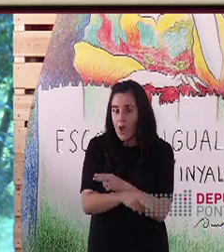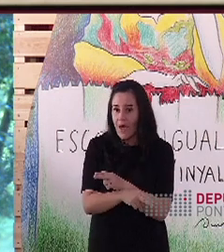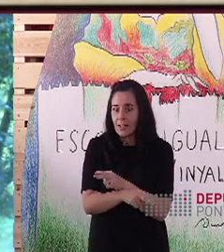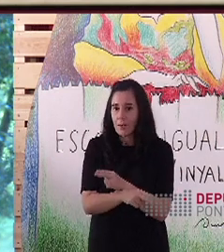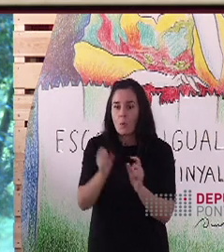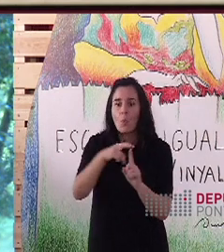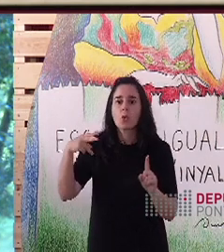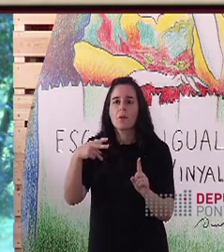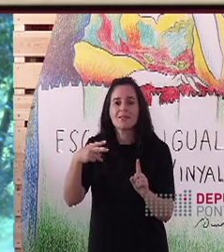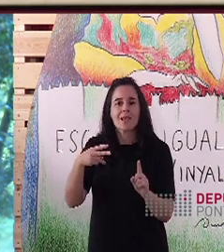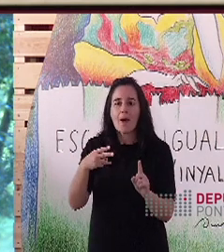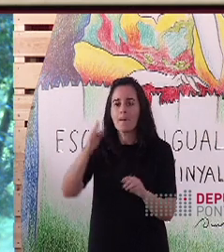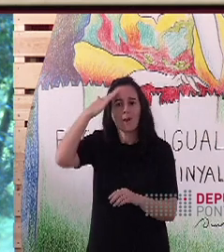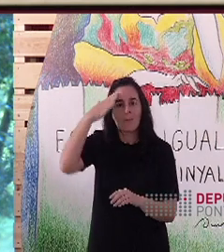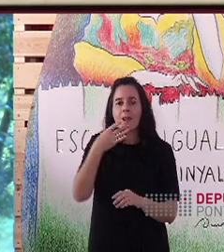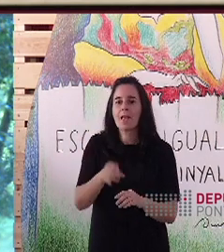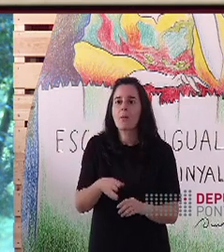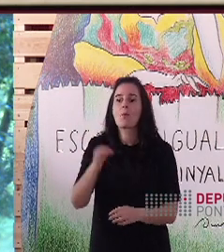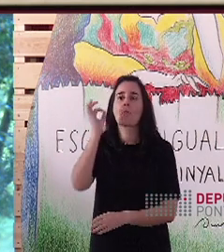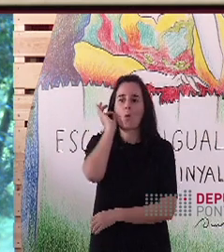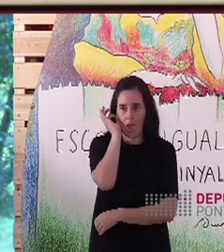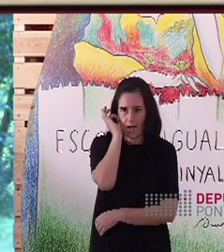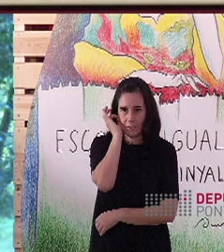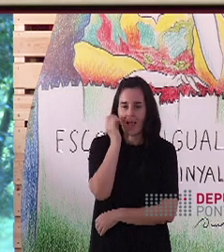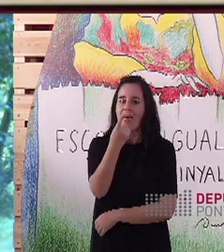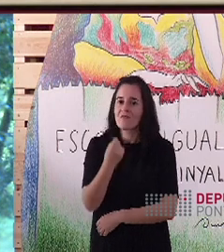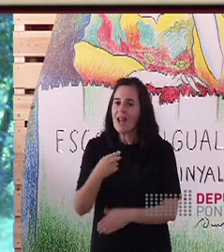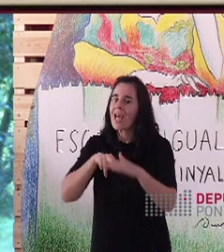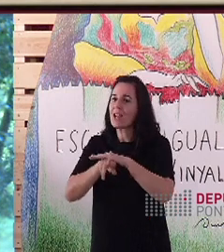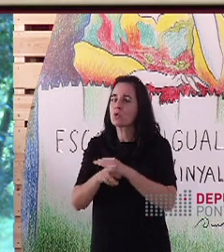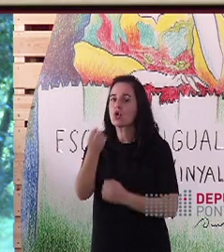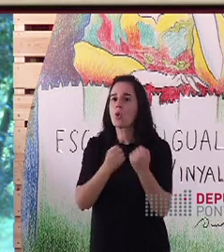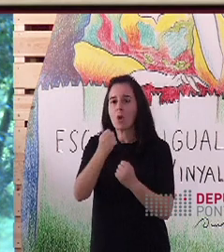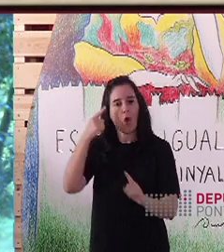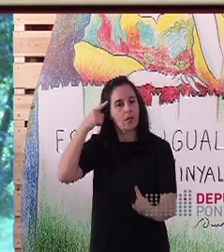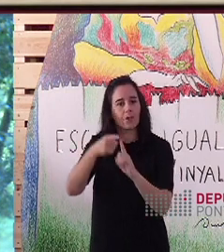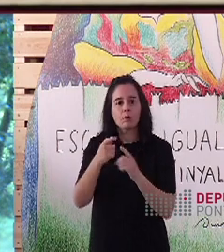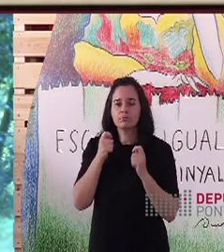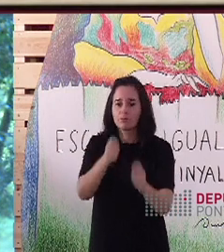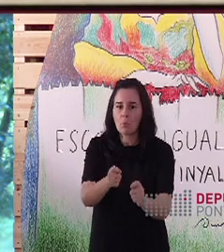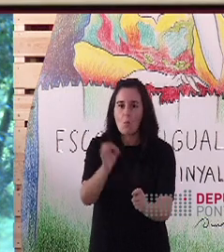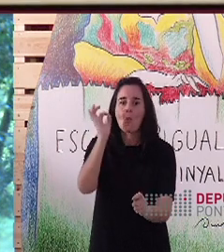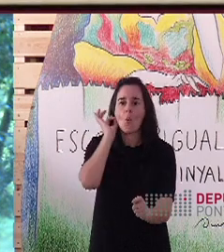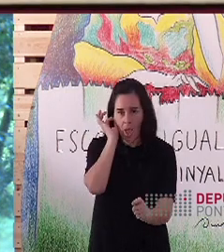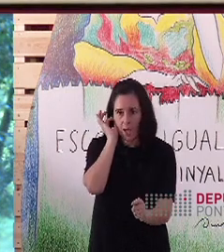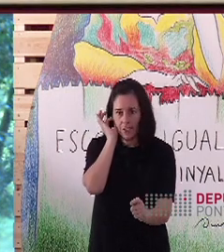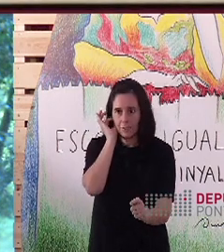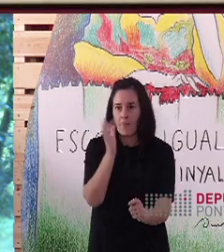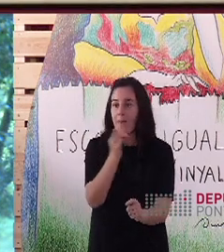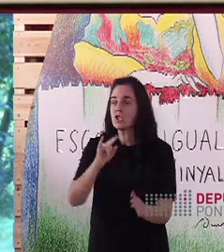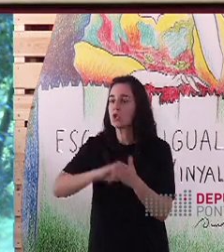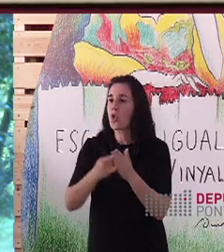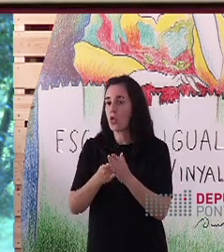mujeres. Queremos recursos económicos para las mujeres. Queremos una solución